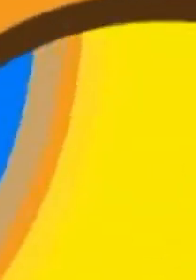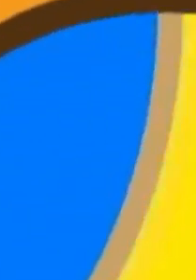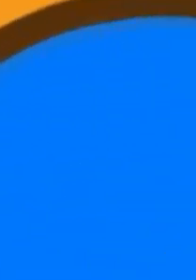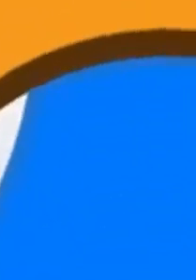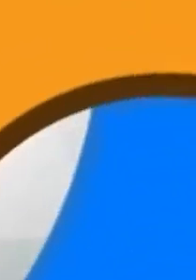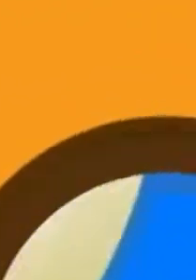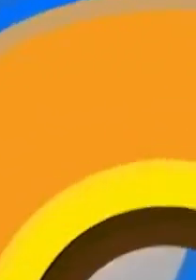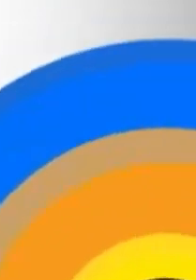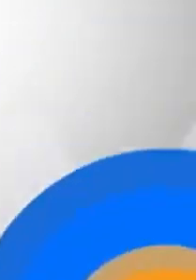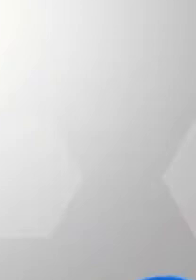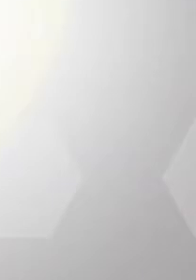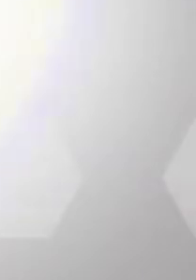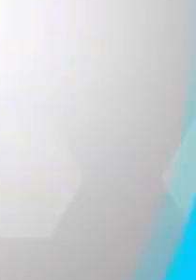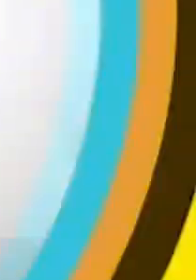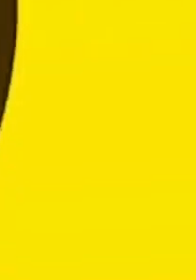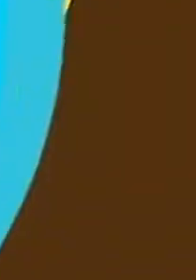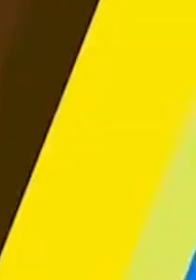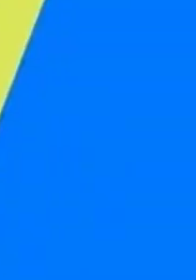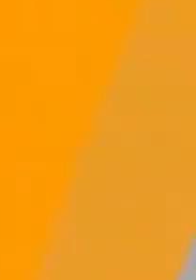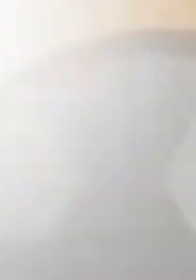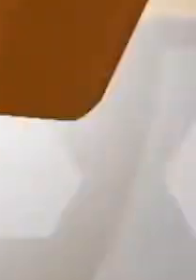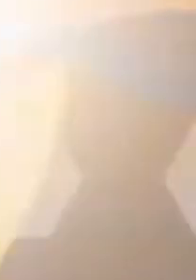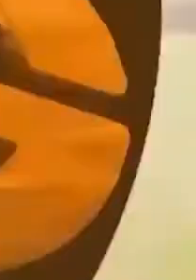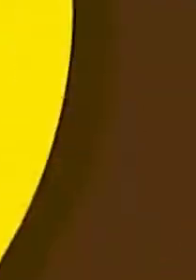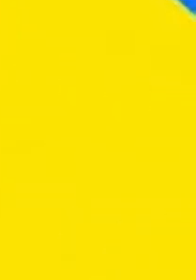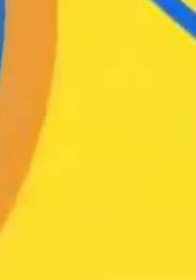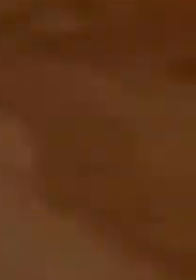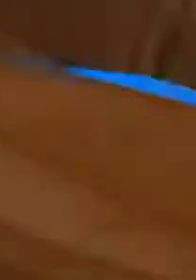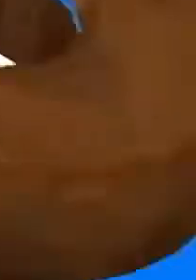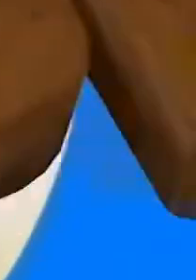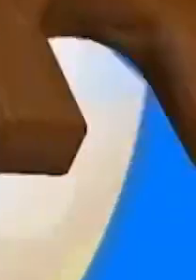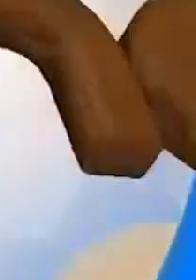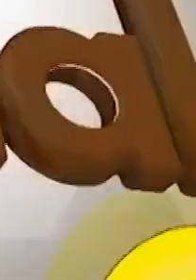y no es una